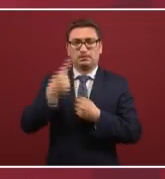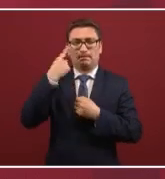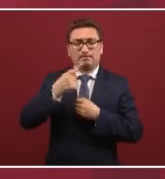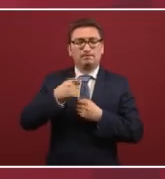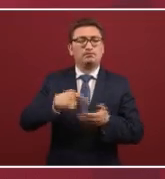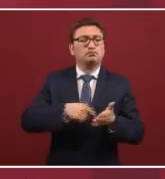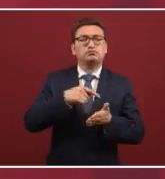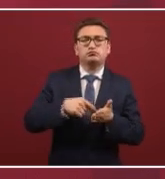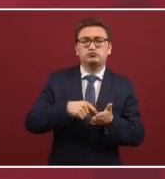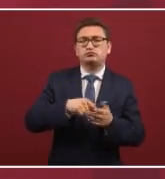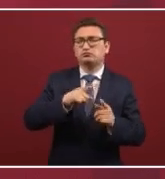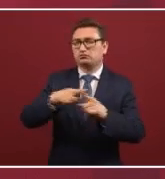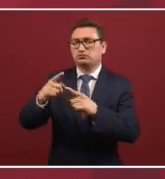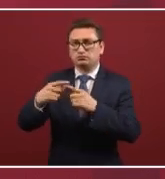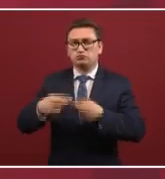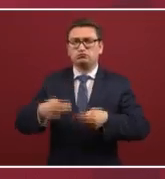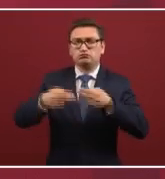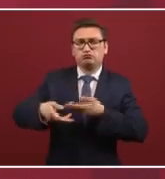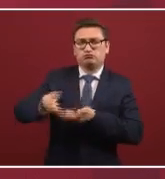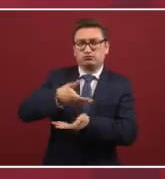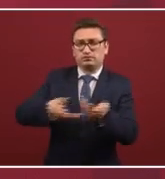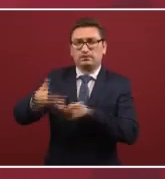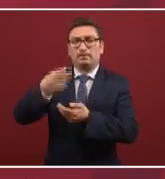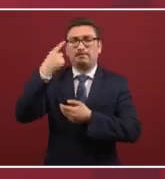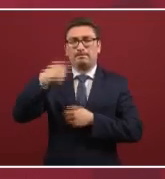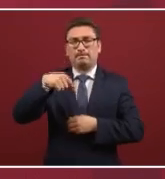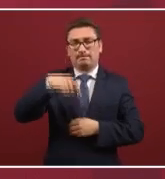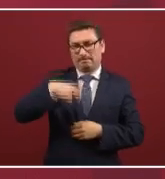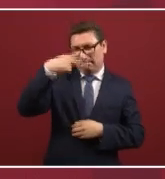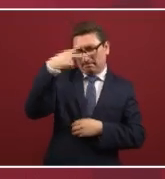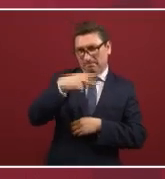la actividad productiva del país.